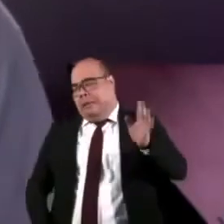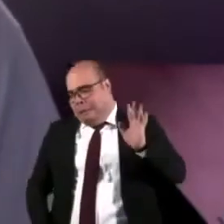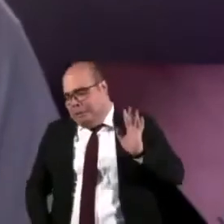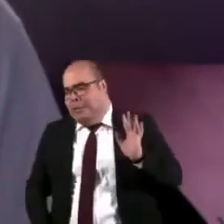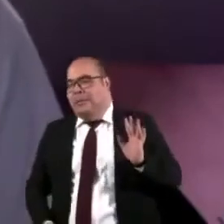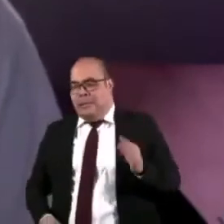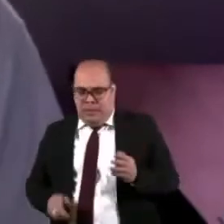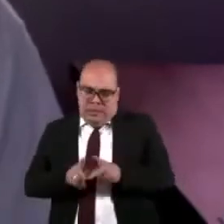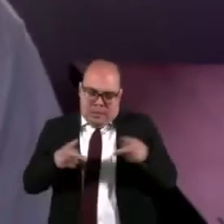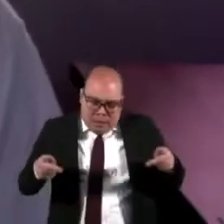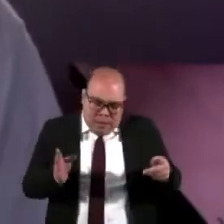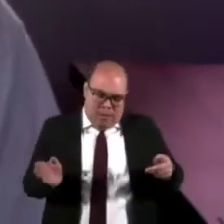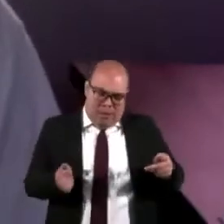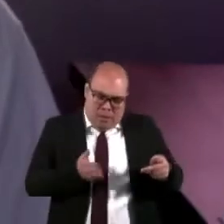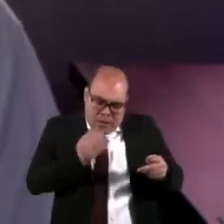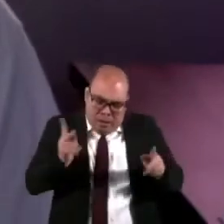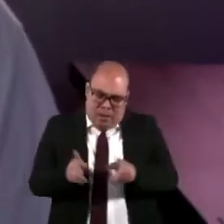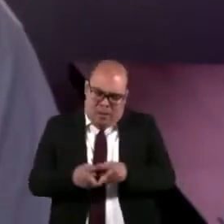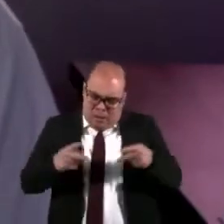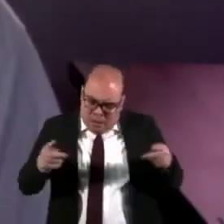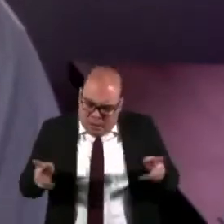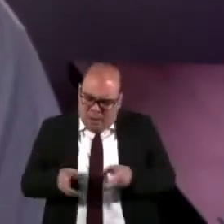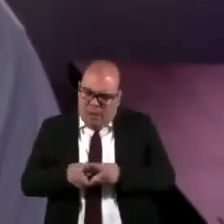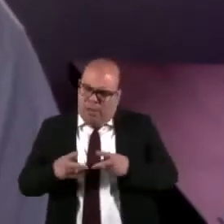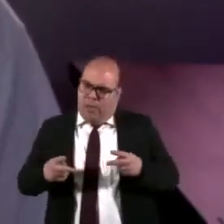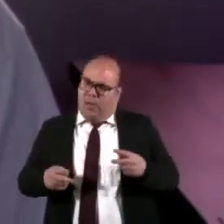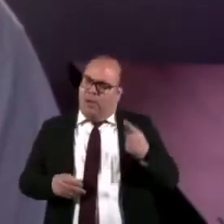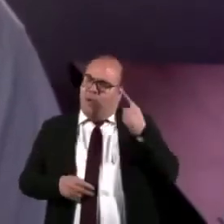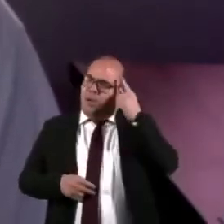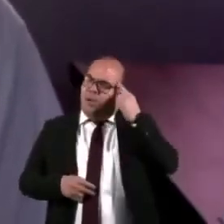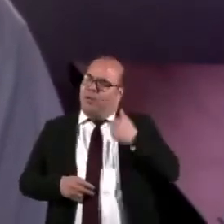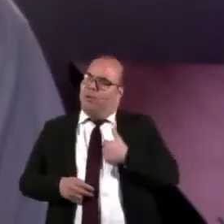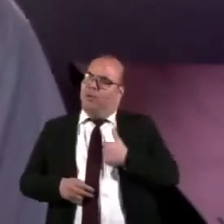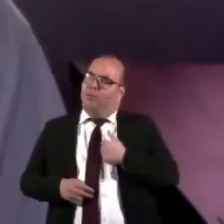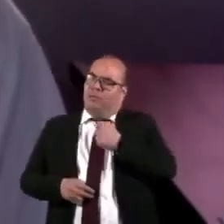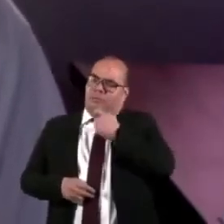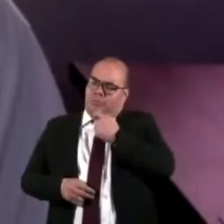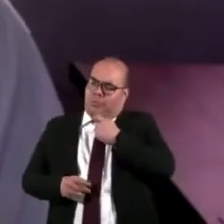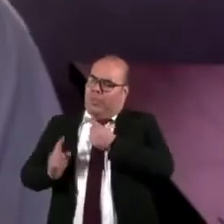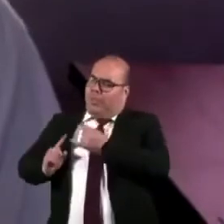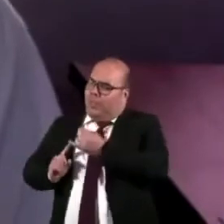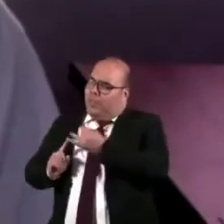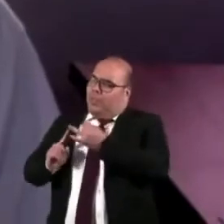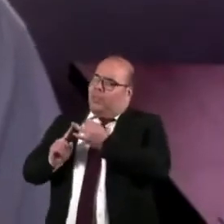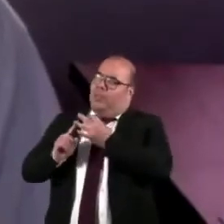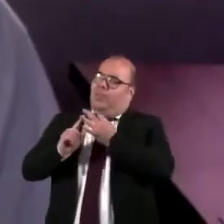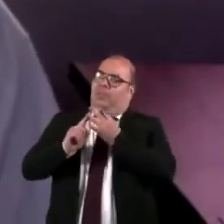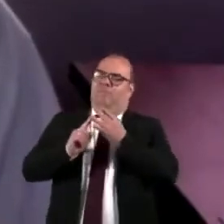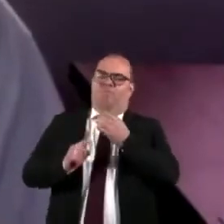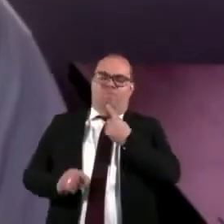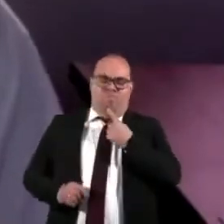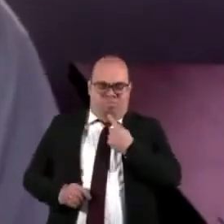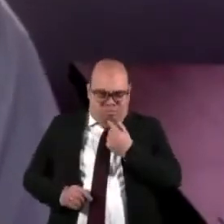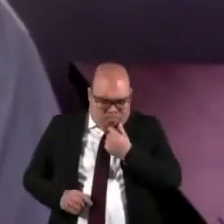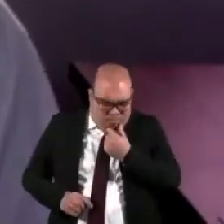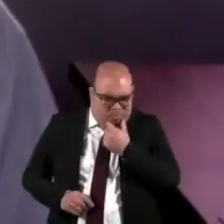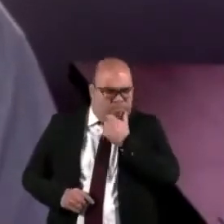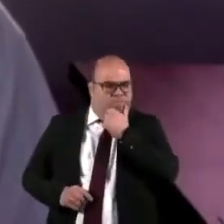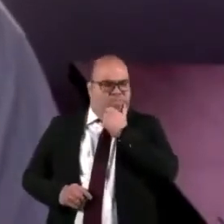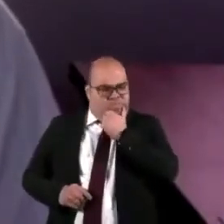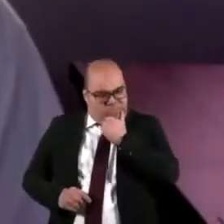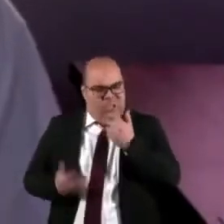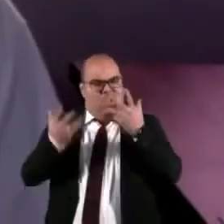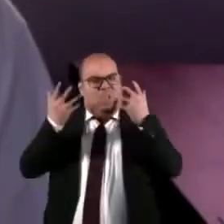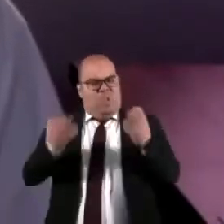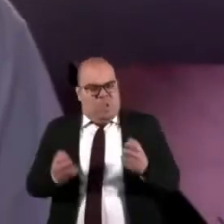uniendo todos y llega un momento en que uno dice, hombre, yo voy a dedicarme mi vida a luchar por eso, por la